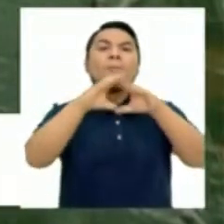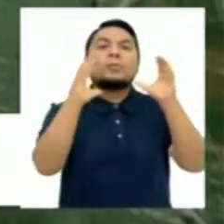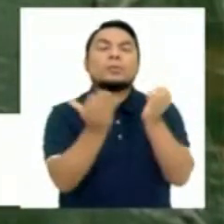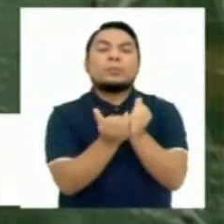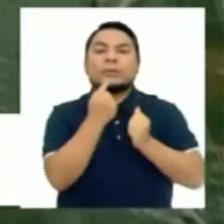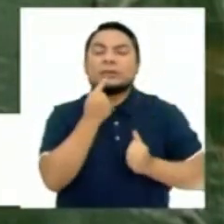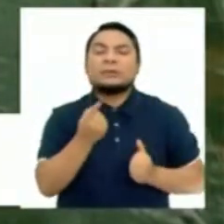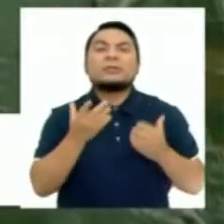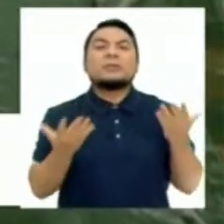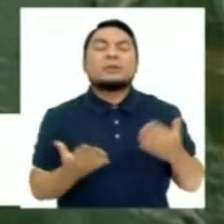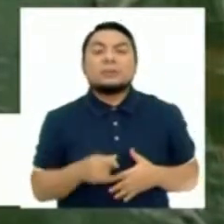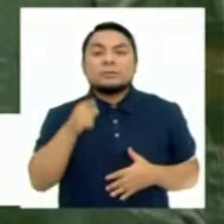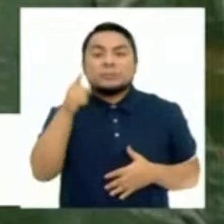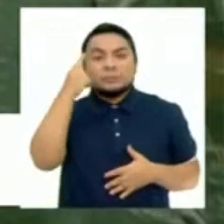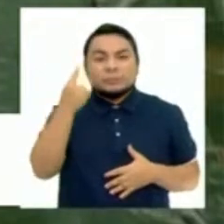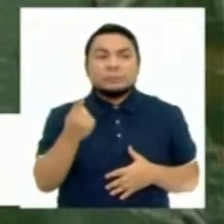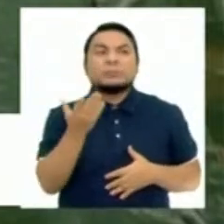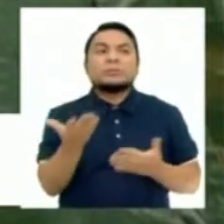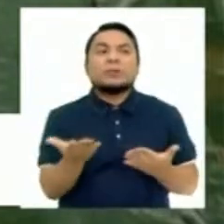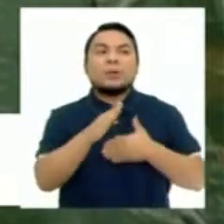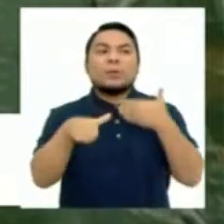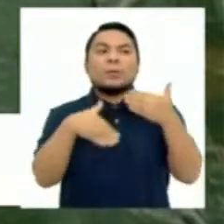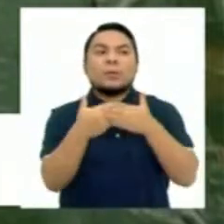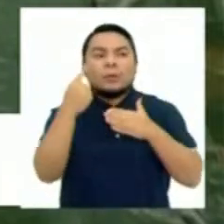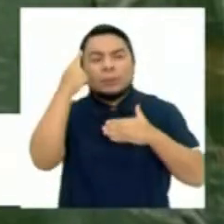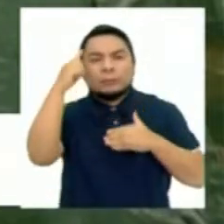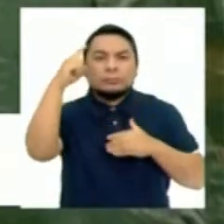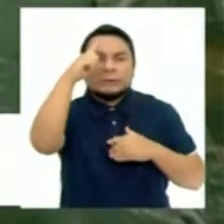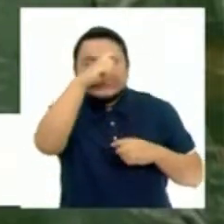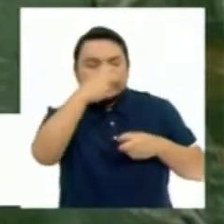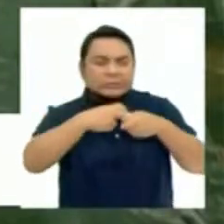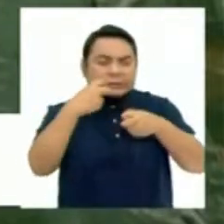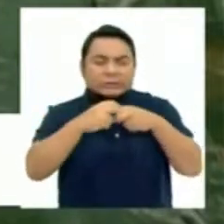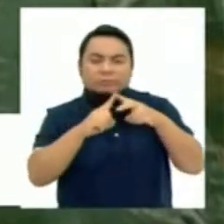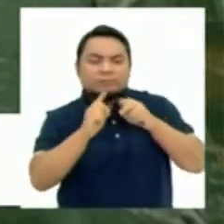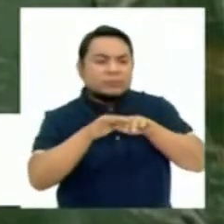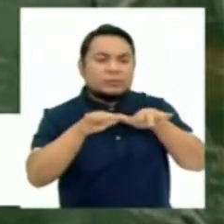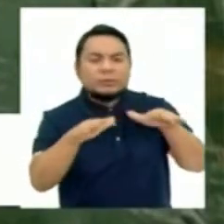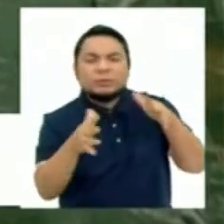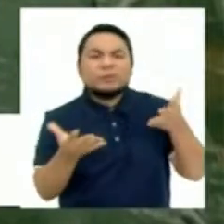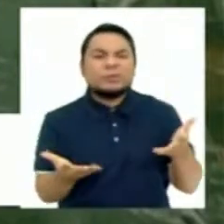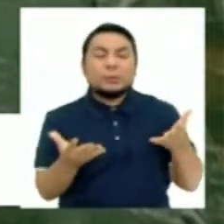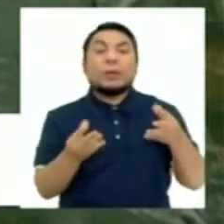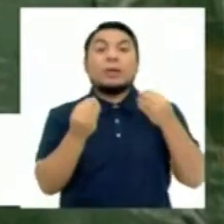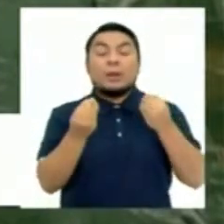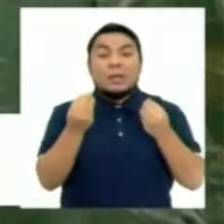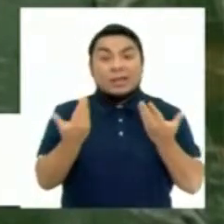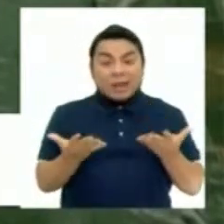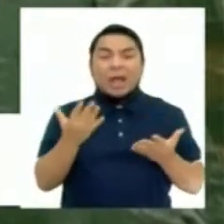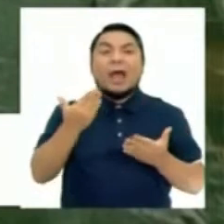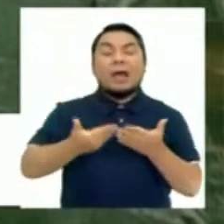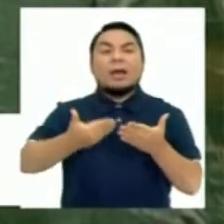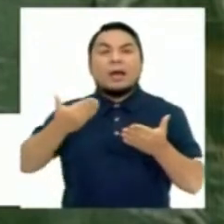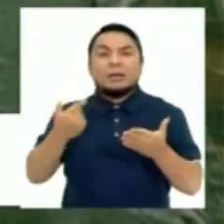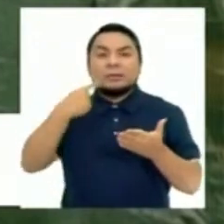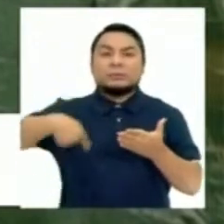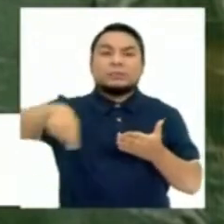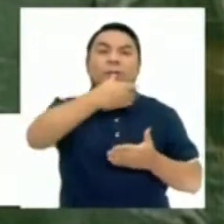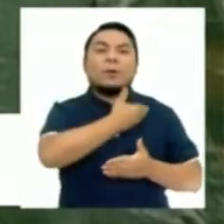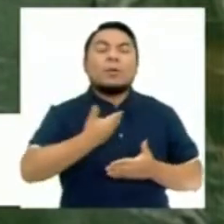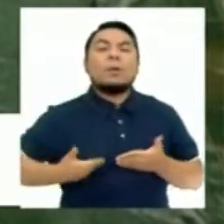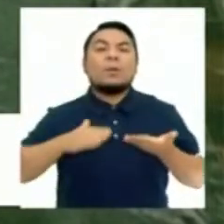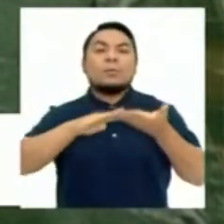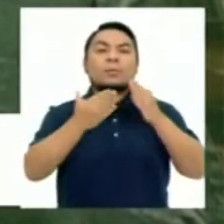signado por la inestabilidad y la incertidumbre, antes que por las certezas que nuestros